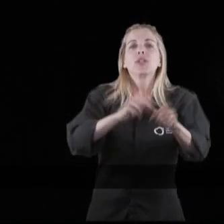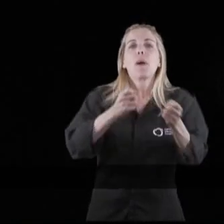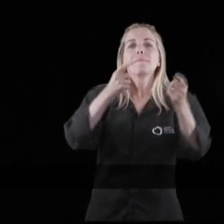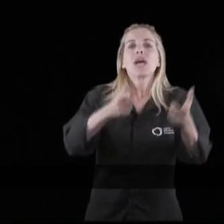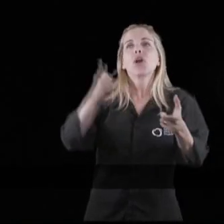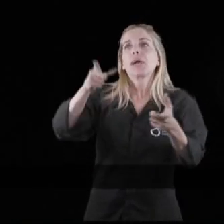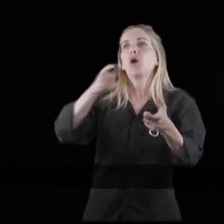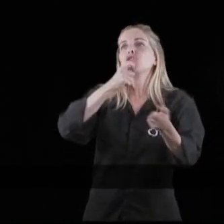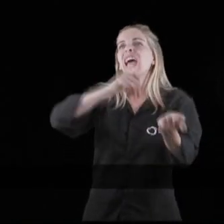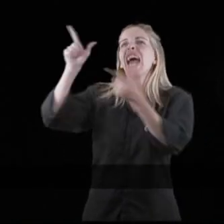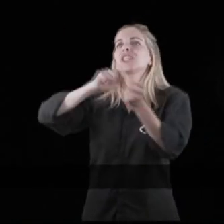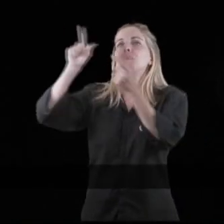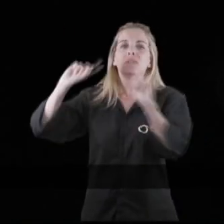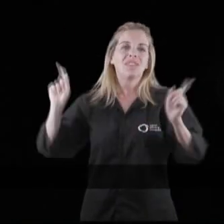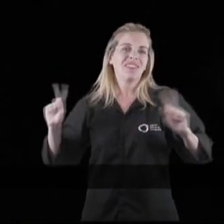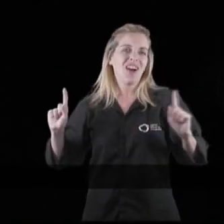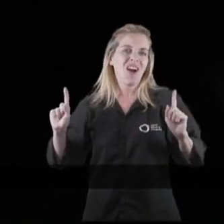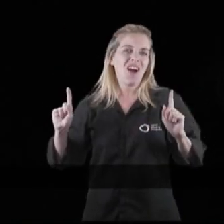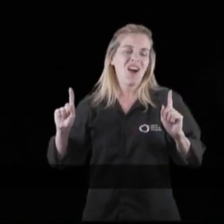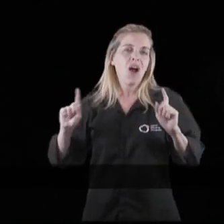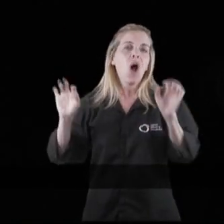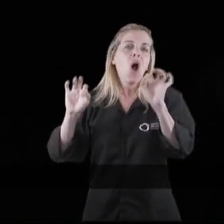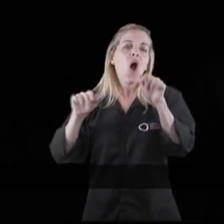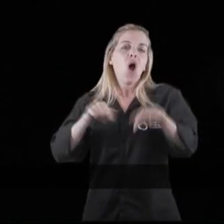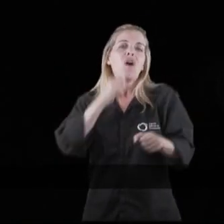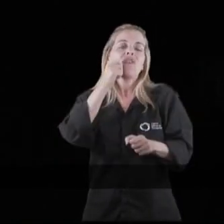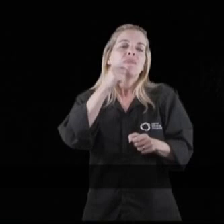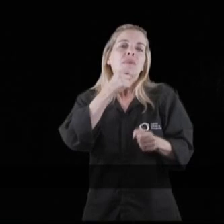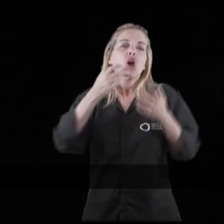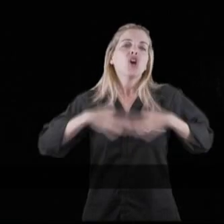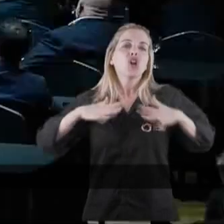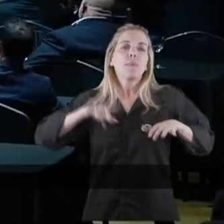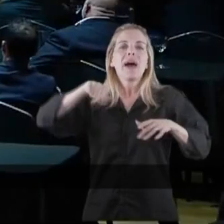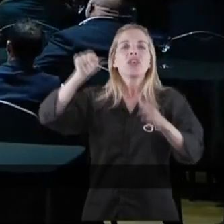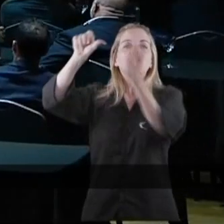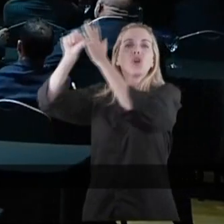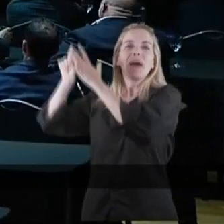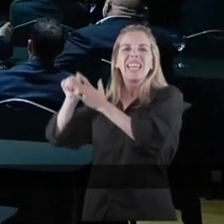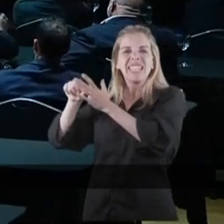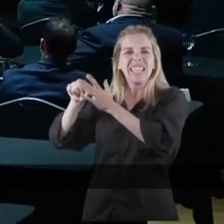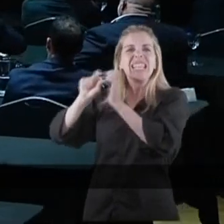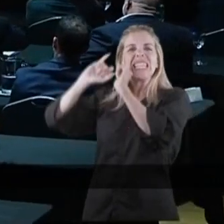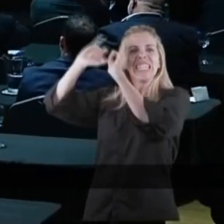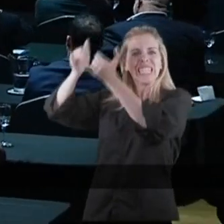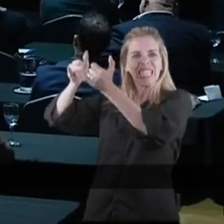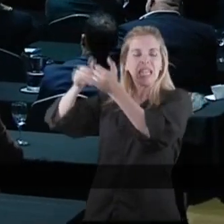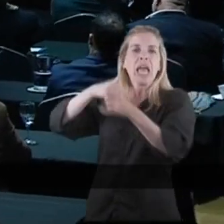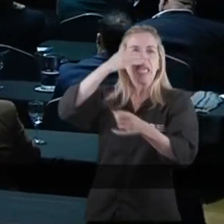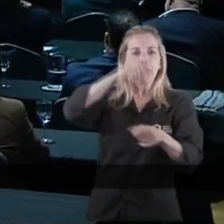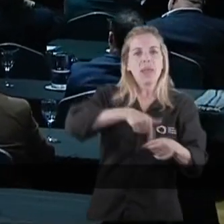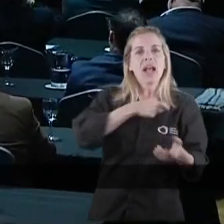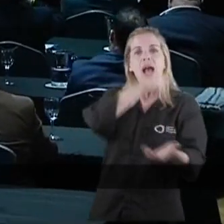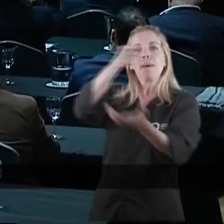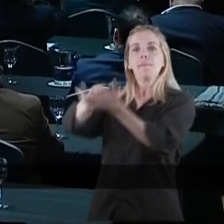O mejor es que vos confecciones tu ropa en Vietnam o en China y que te la etiqueten y la importás.